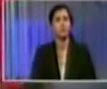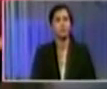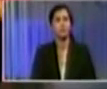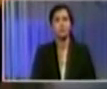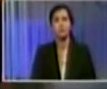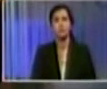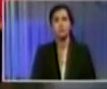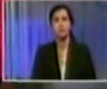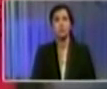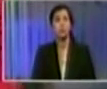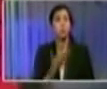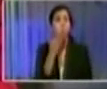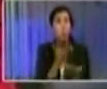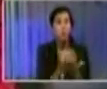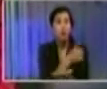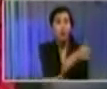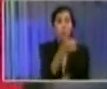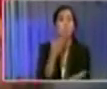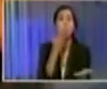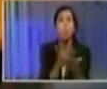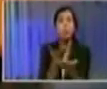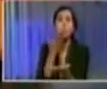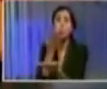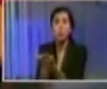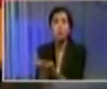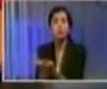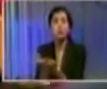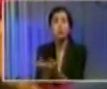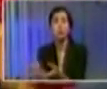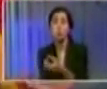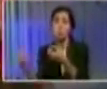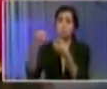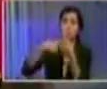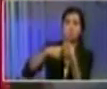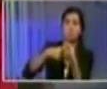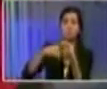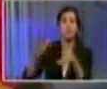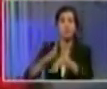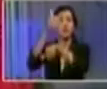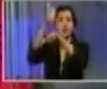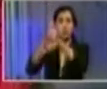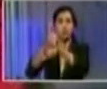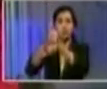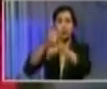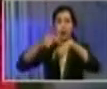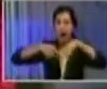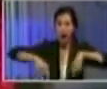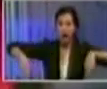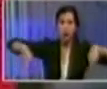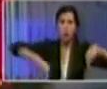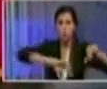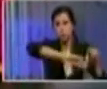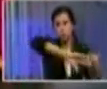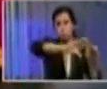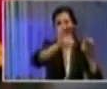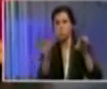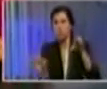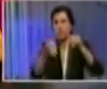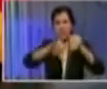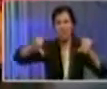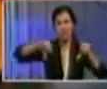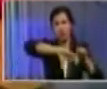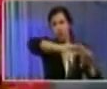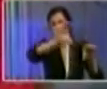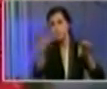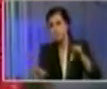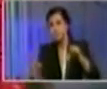Y han aportado sus propuestas. Y yo los incorporé en la dirección del arco minero, porque toda la